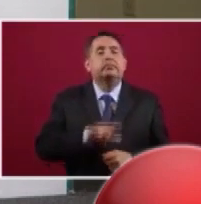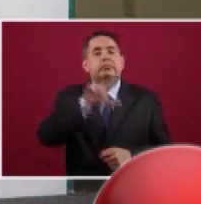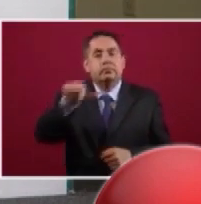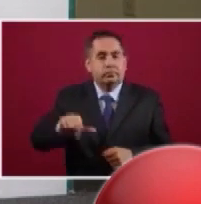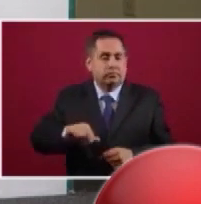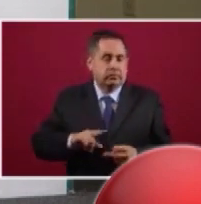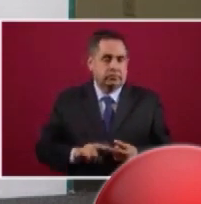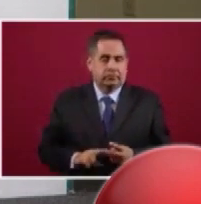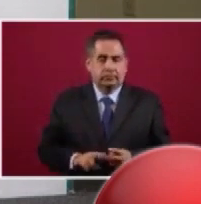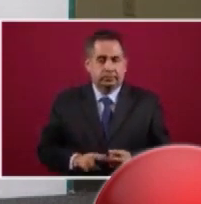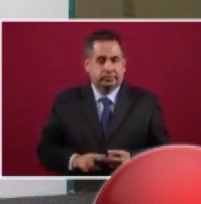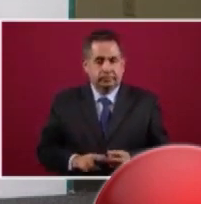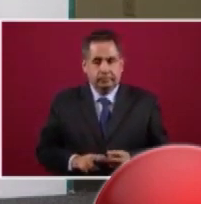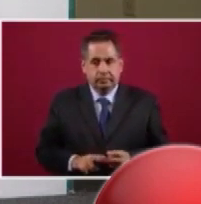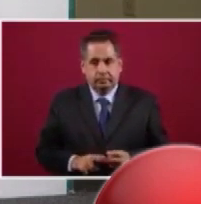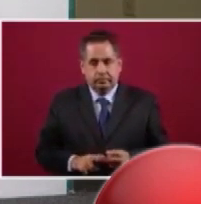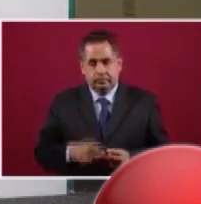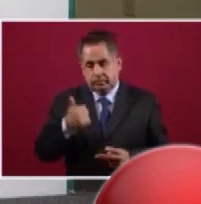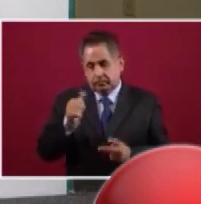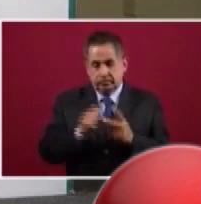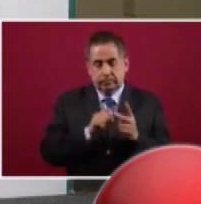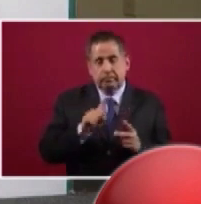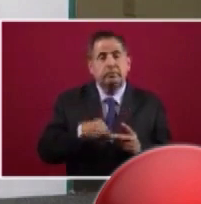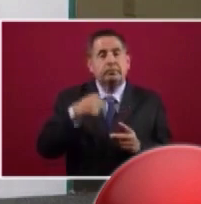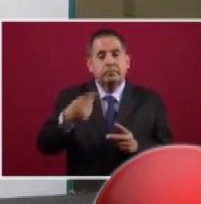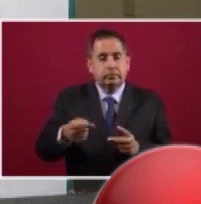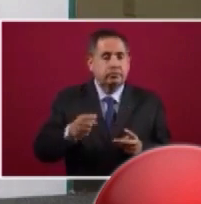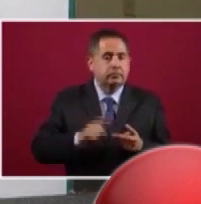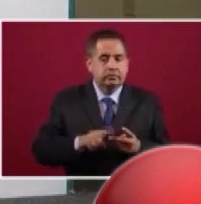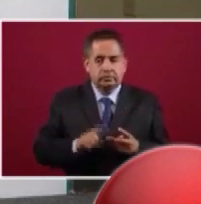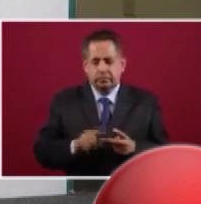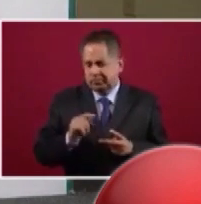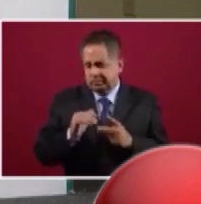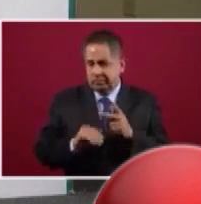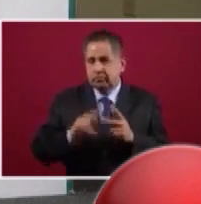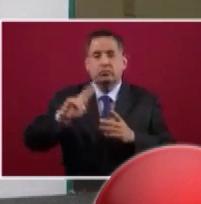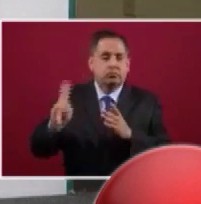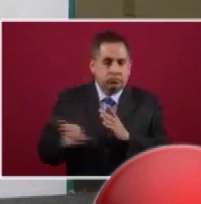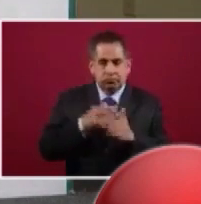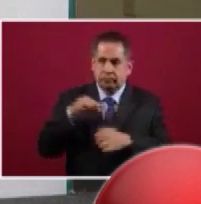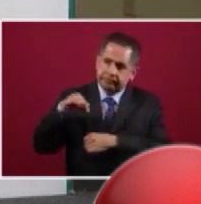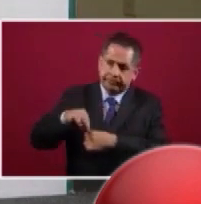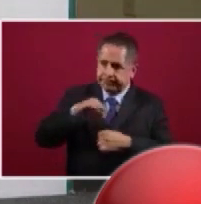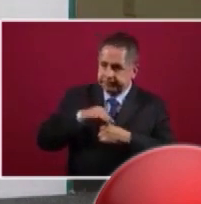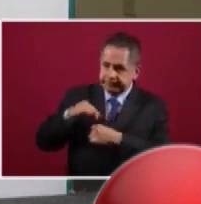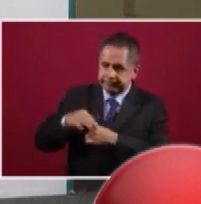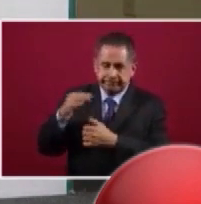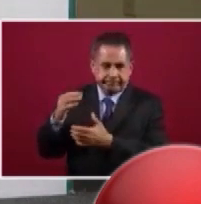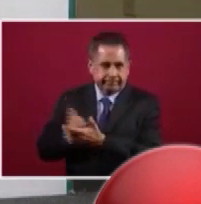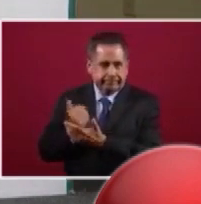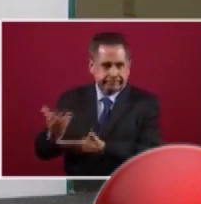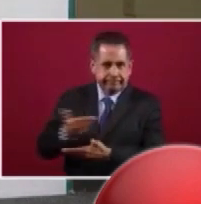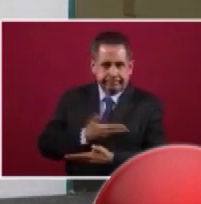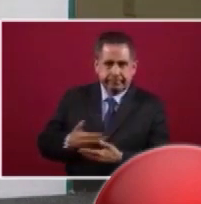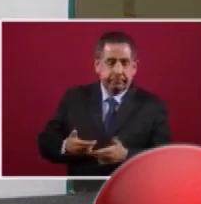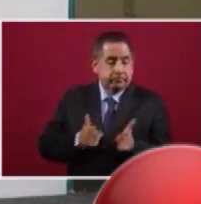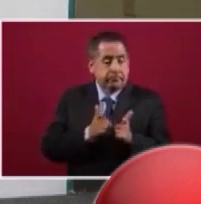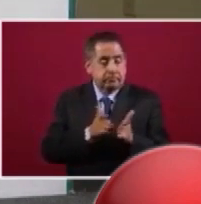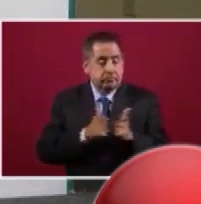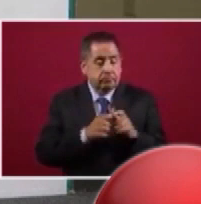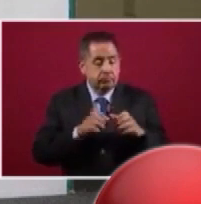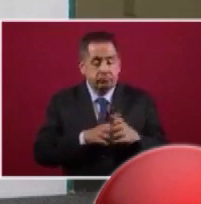después, a los 6 años o menos, otra elección. Un grupo